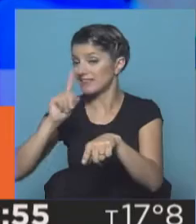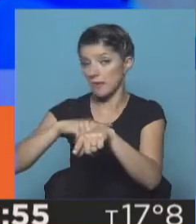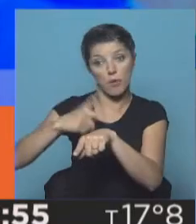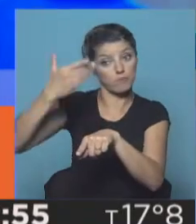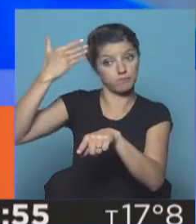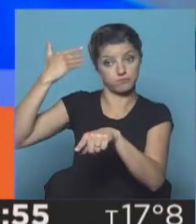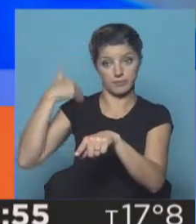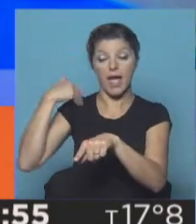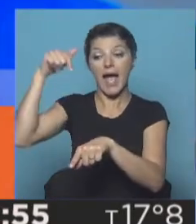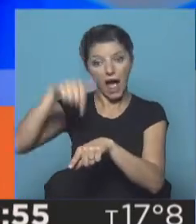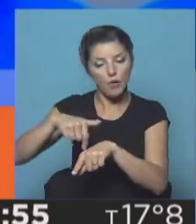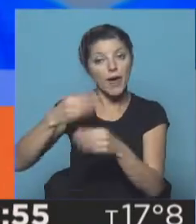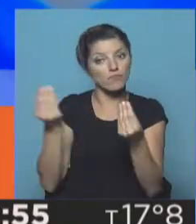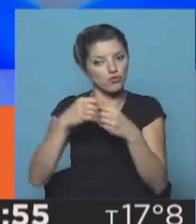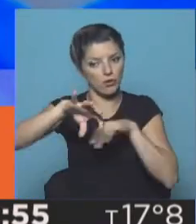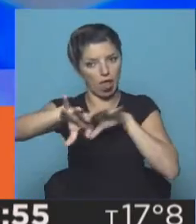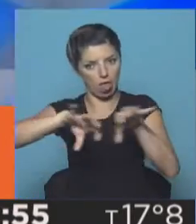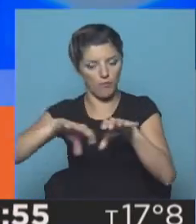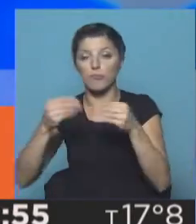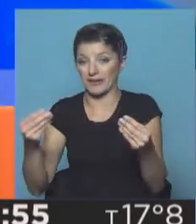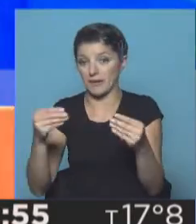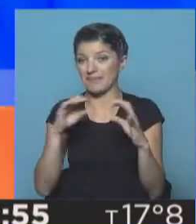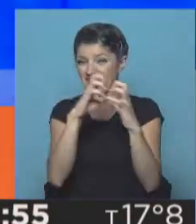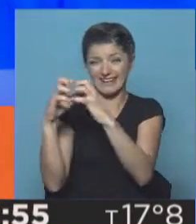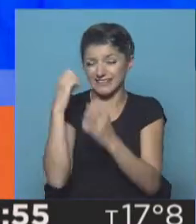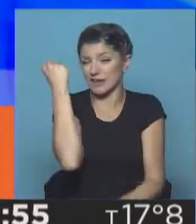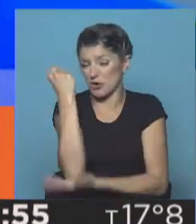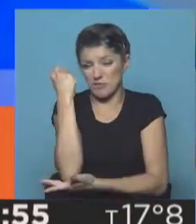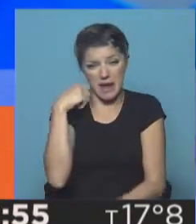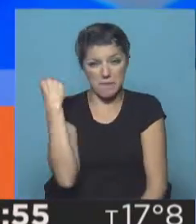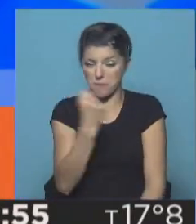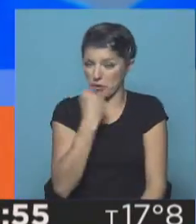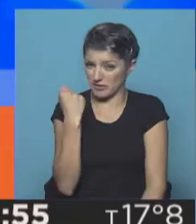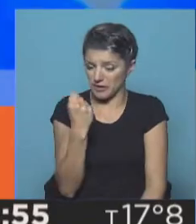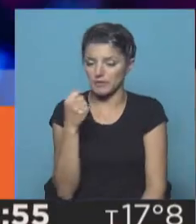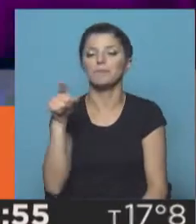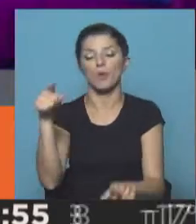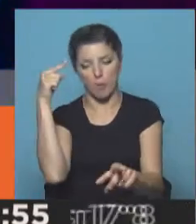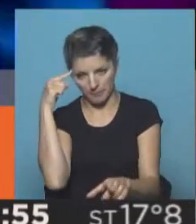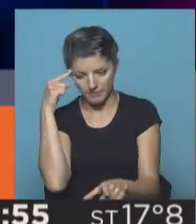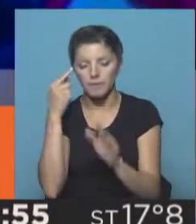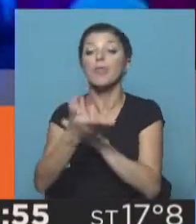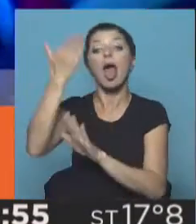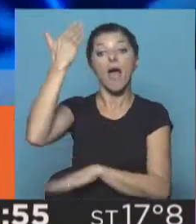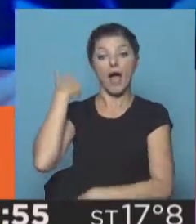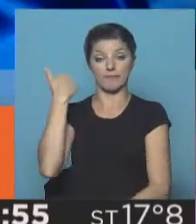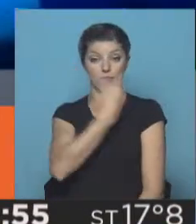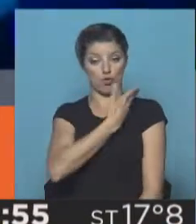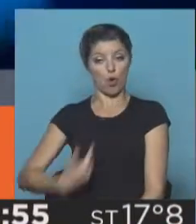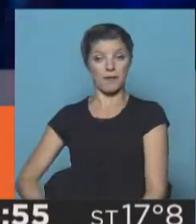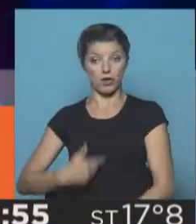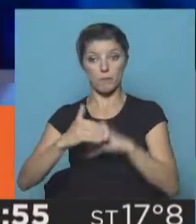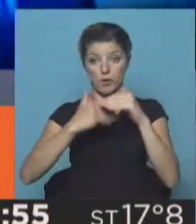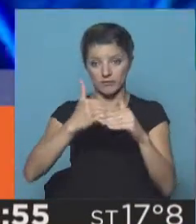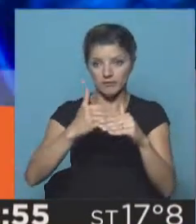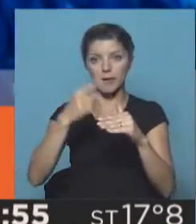mucha fragmentación. Por empezar, porque hay una crisis económica muy fuerte. Pensemos, una cosa era un gobierno progresista en un contexto de precios